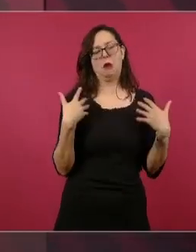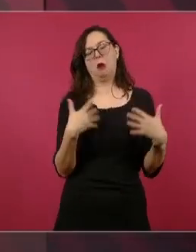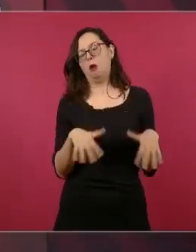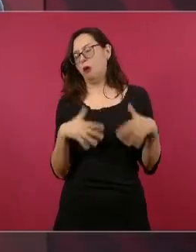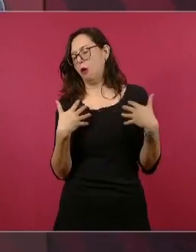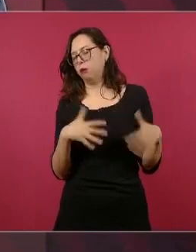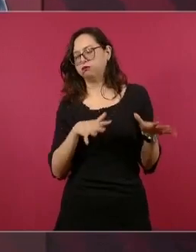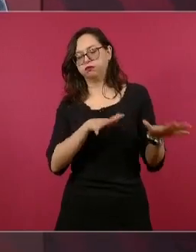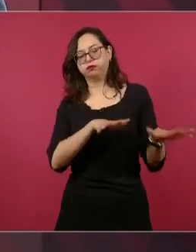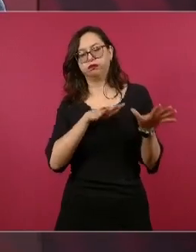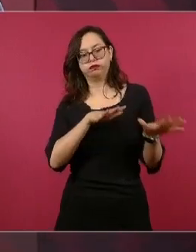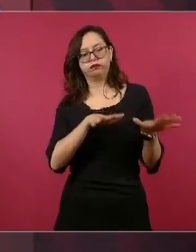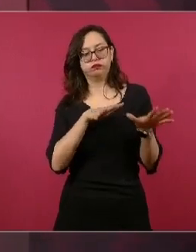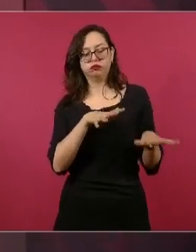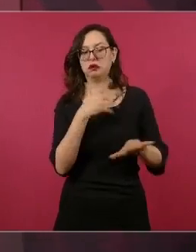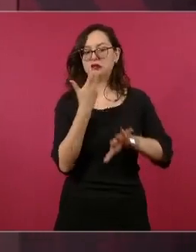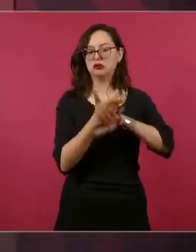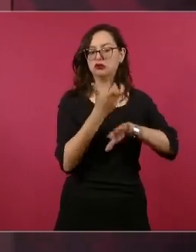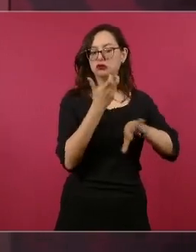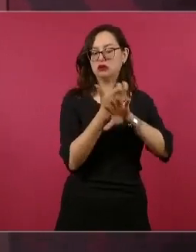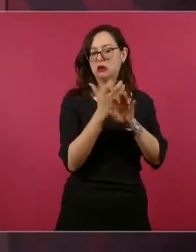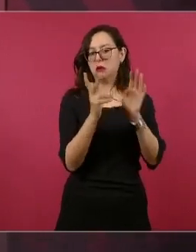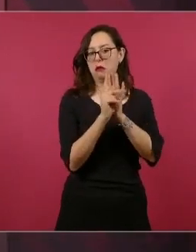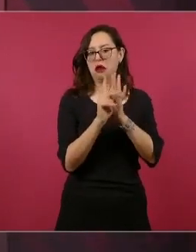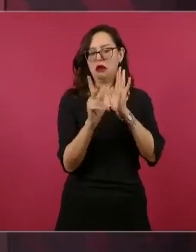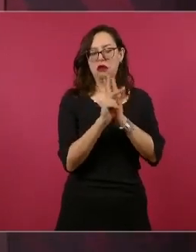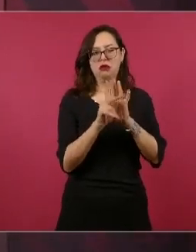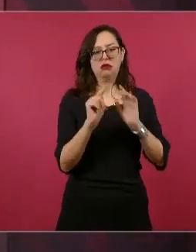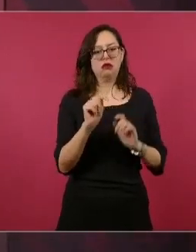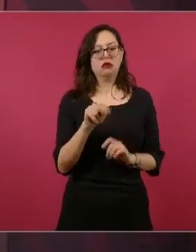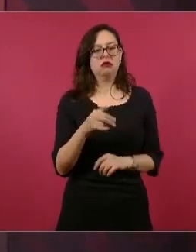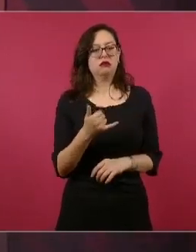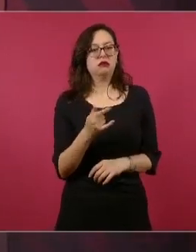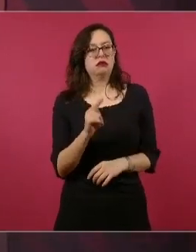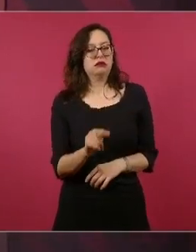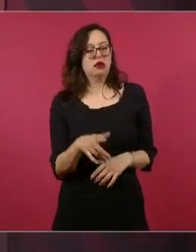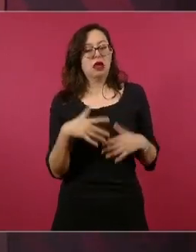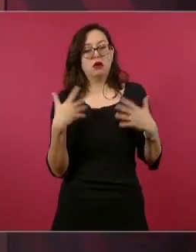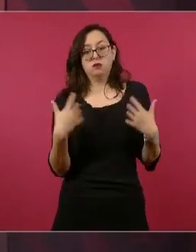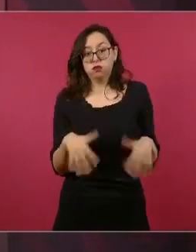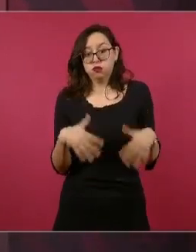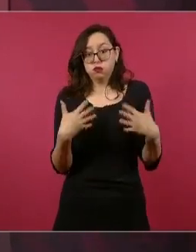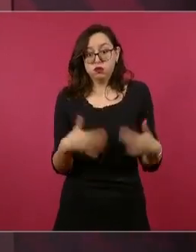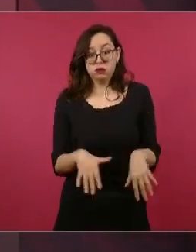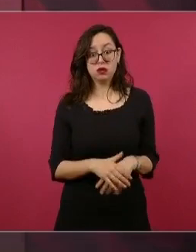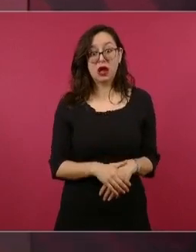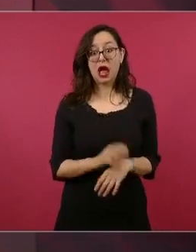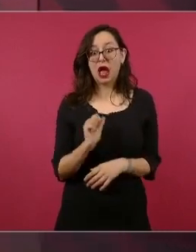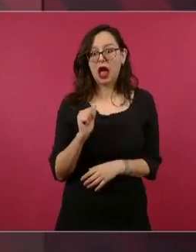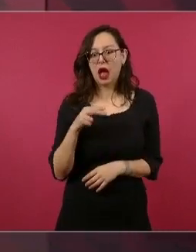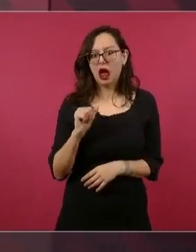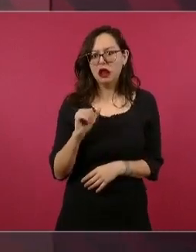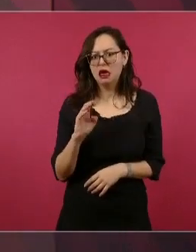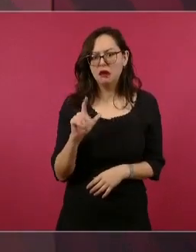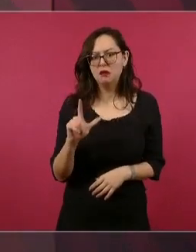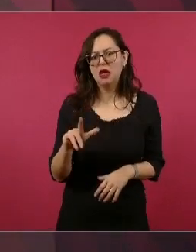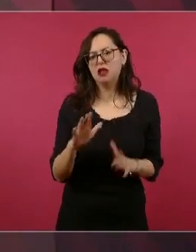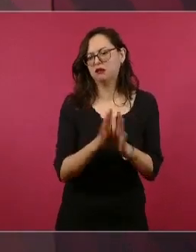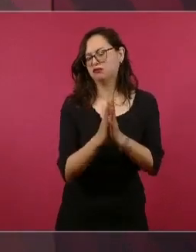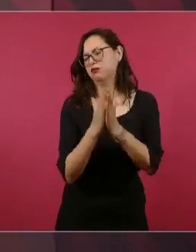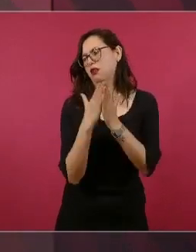New York el libro de Anabel Hernández